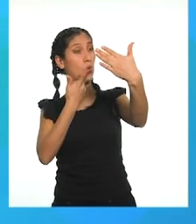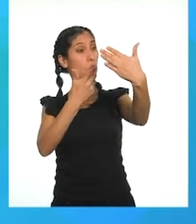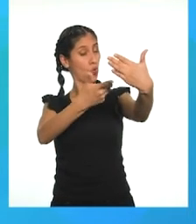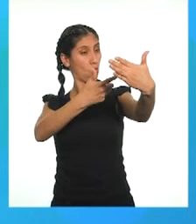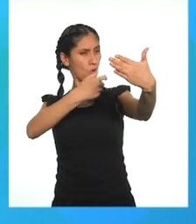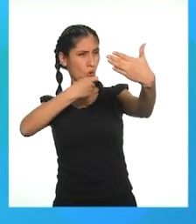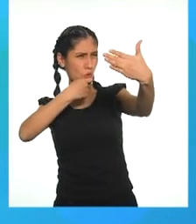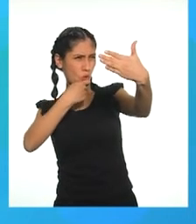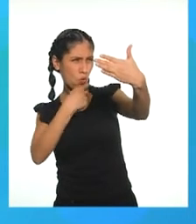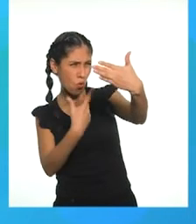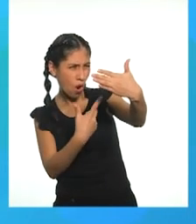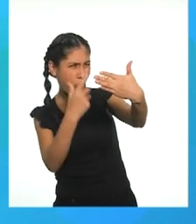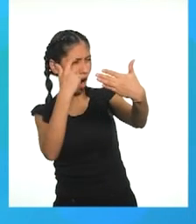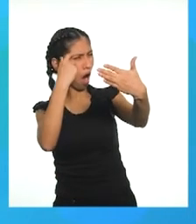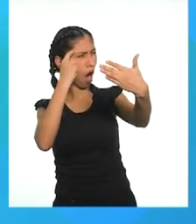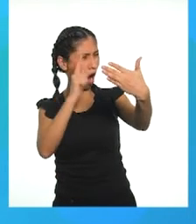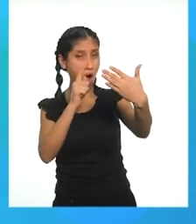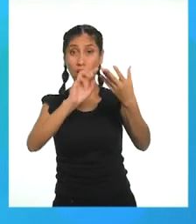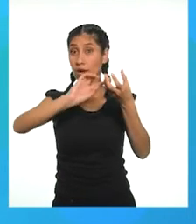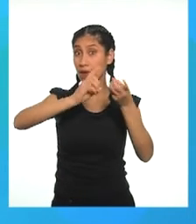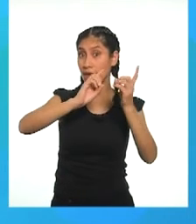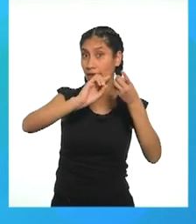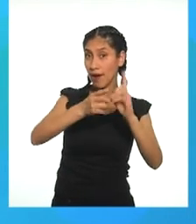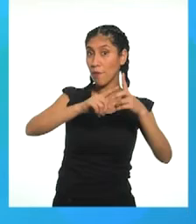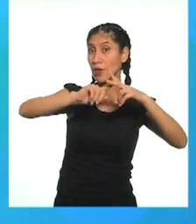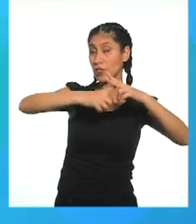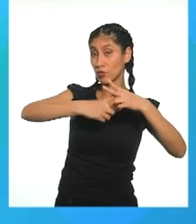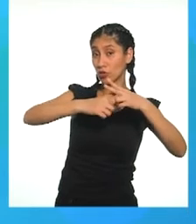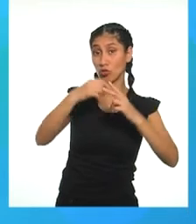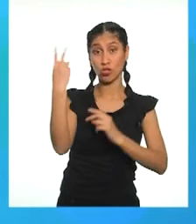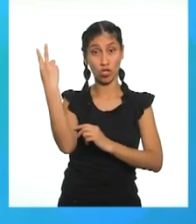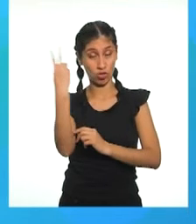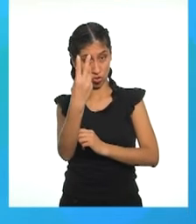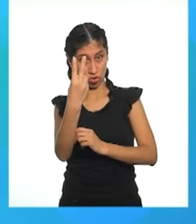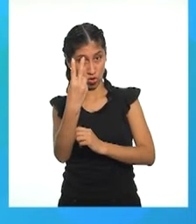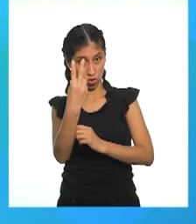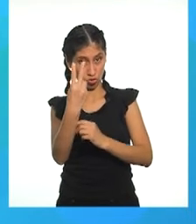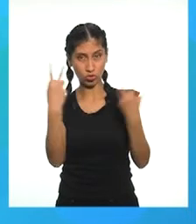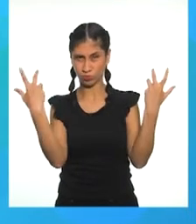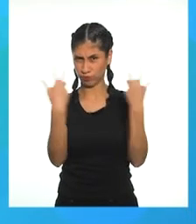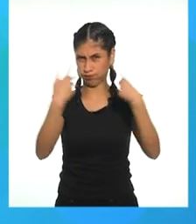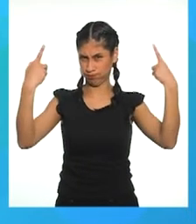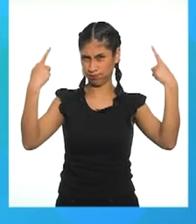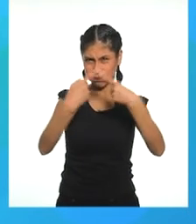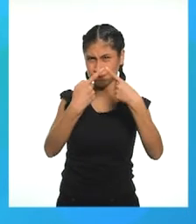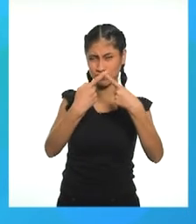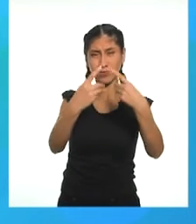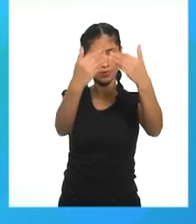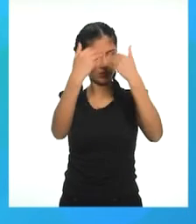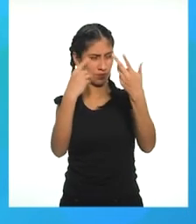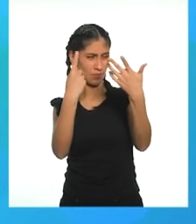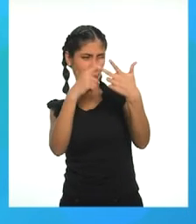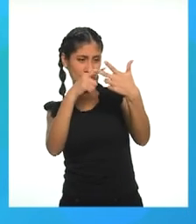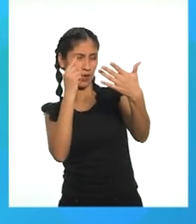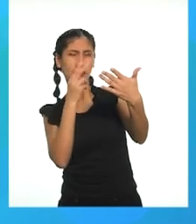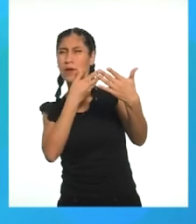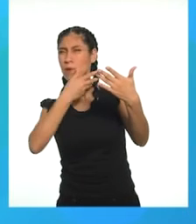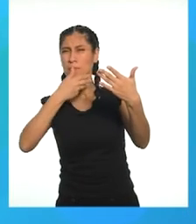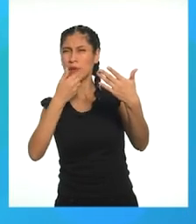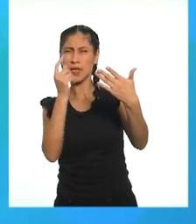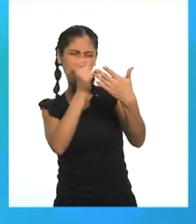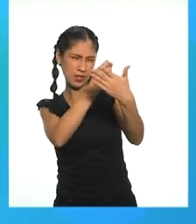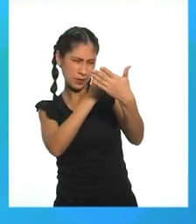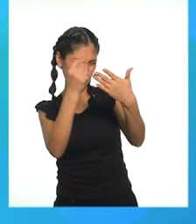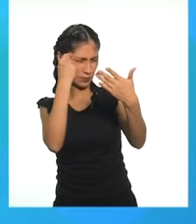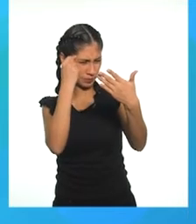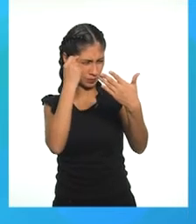que cambie la situación inicial donde 2 fuerzas entren en conflicto. Para orientarse mejor al